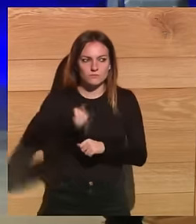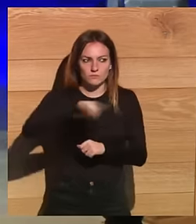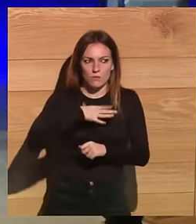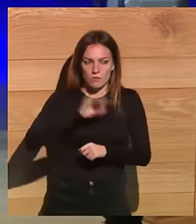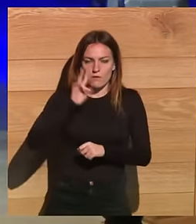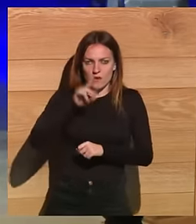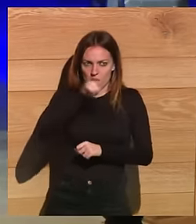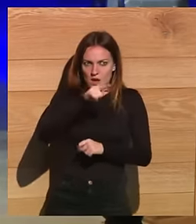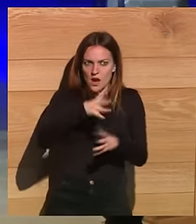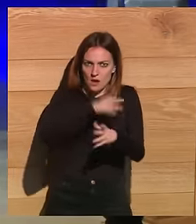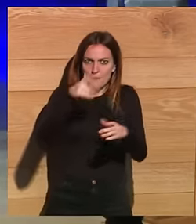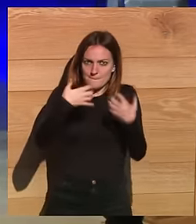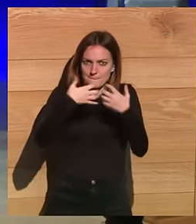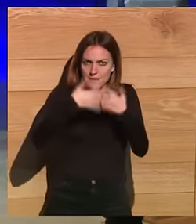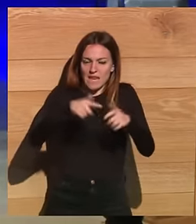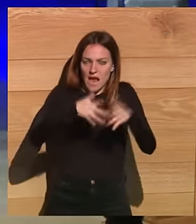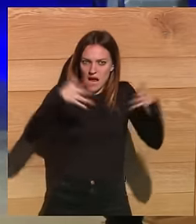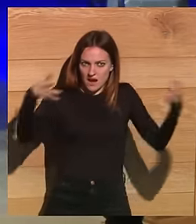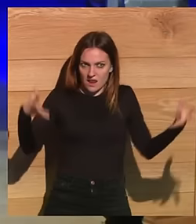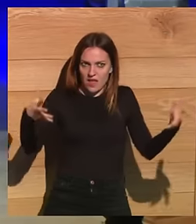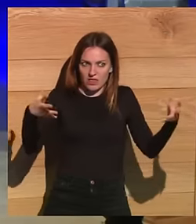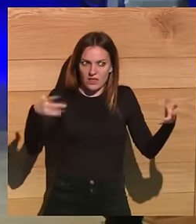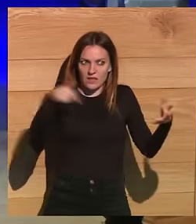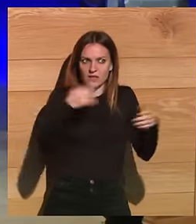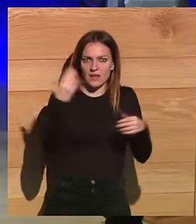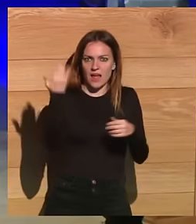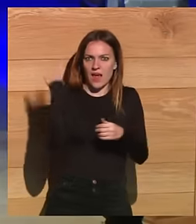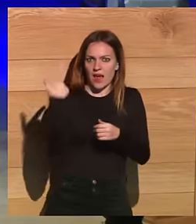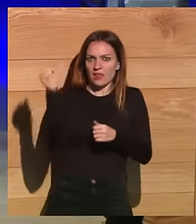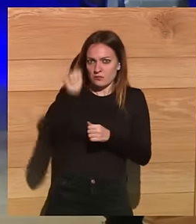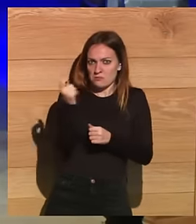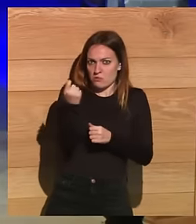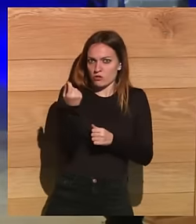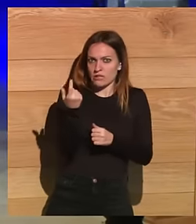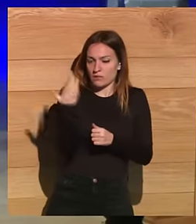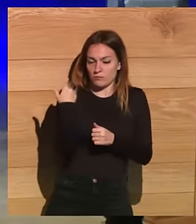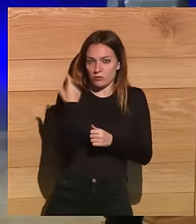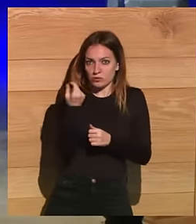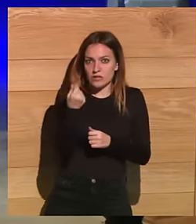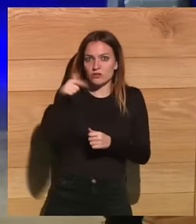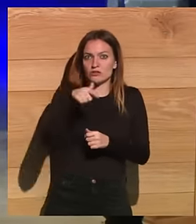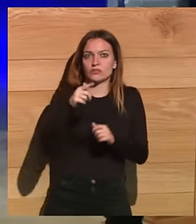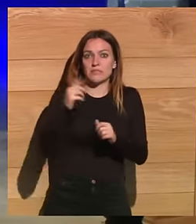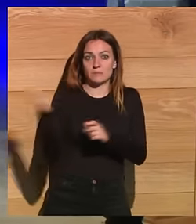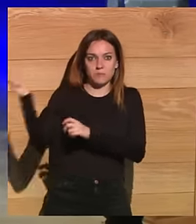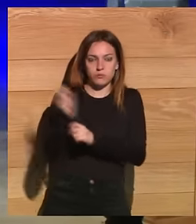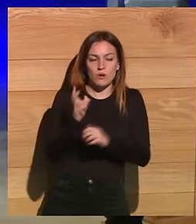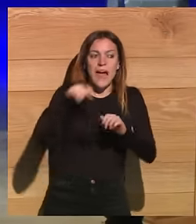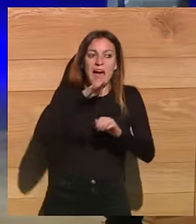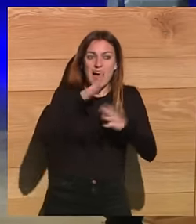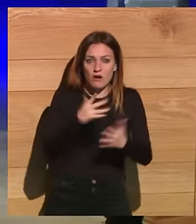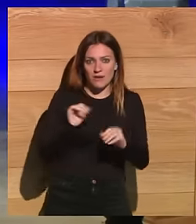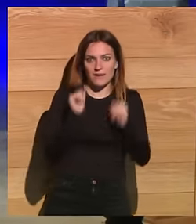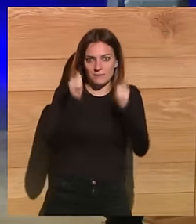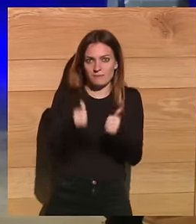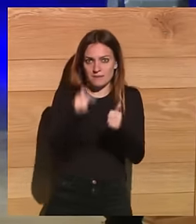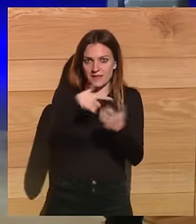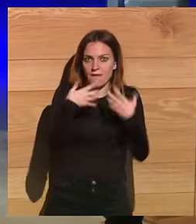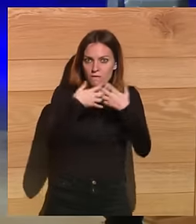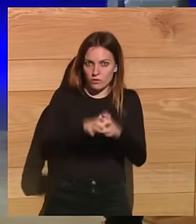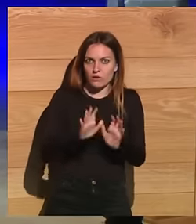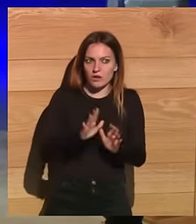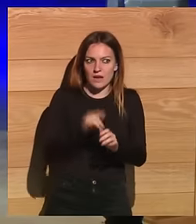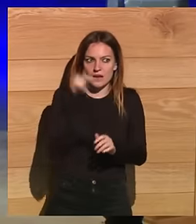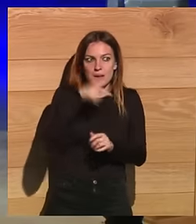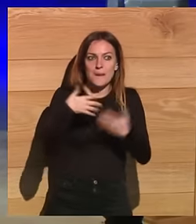un monstruo, esto es un prototipo que llegó hace unos años y está empezando a funcionar ahora. Es una máquina